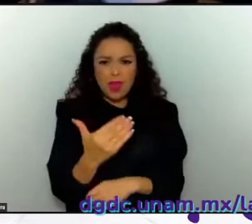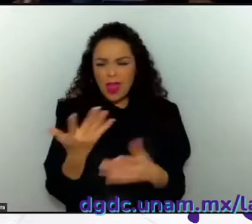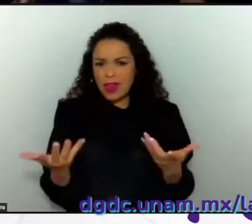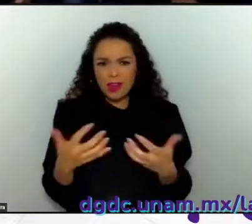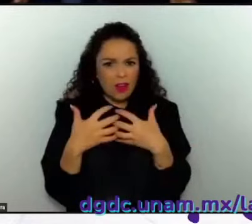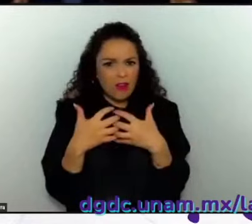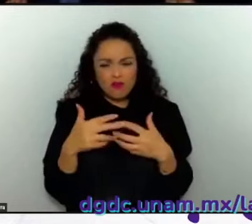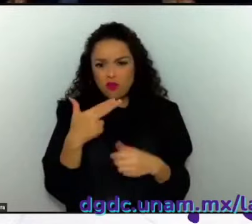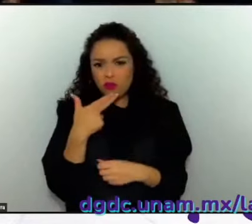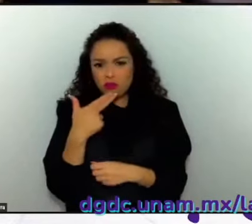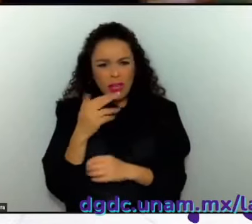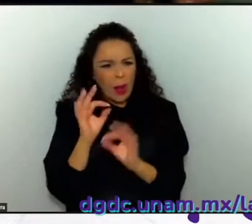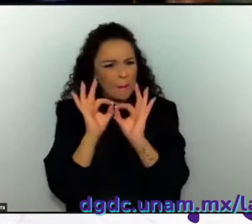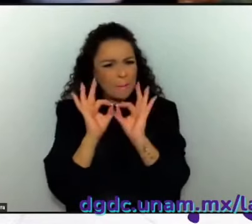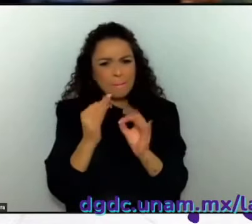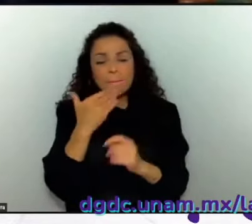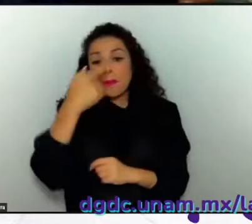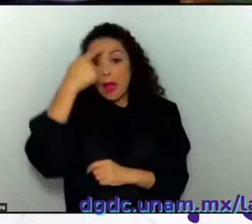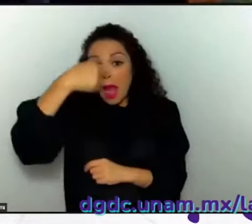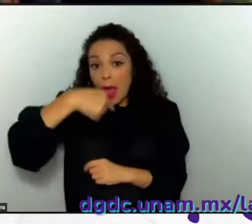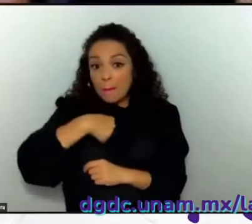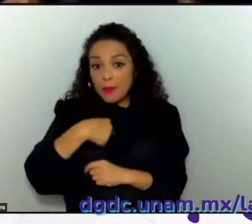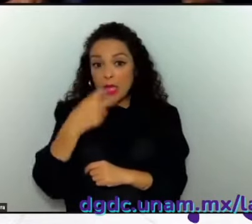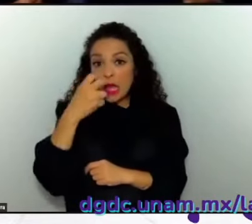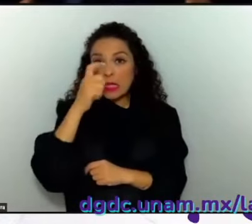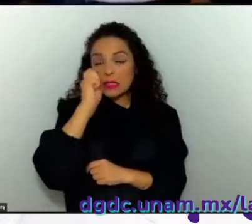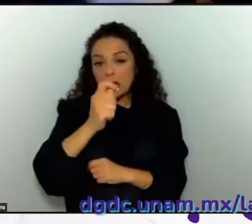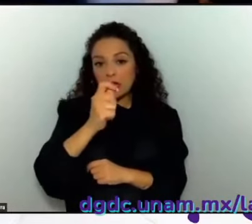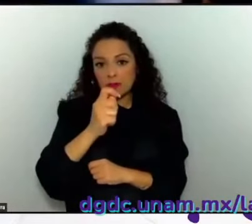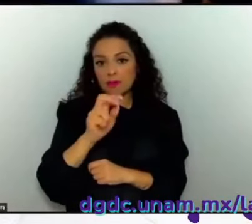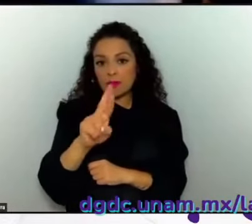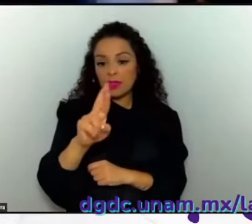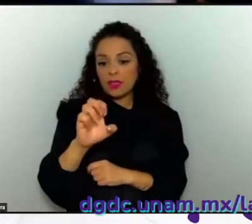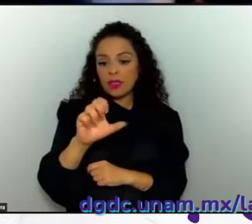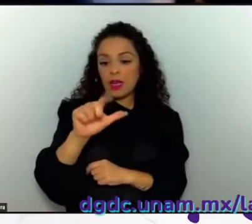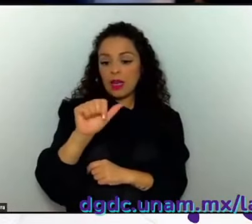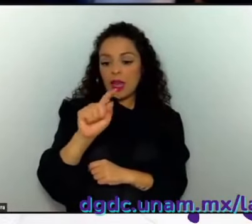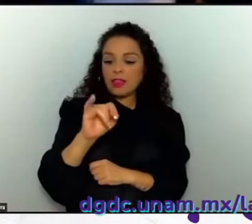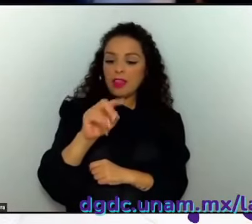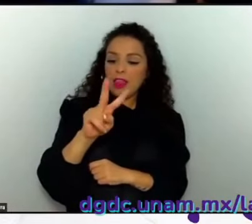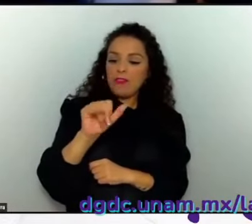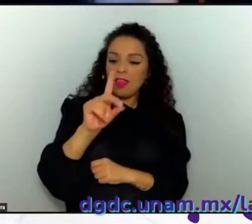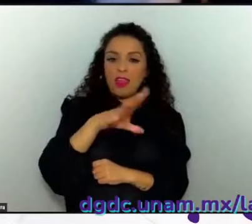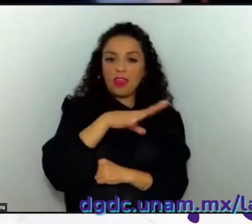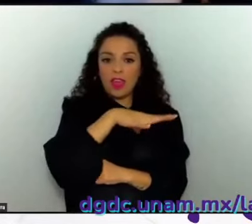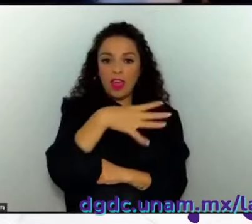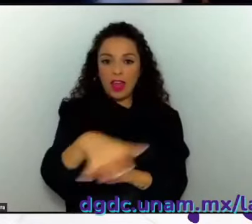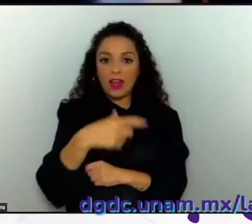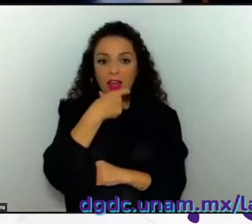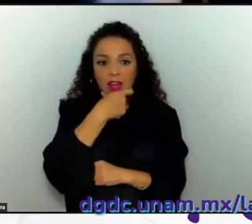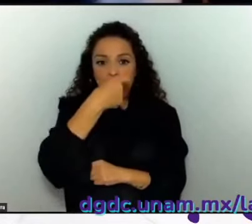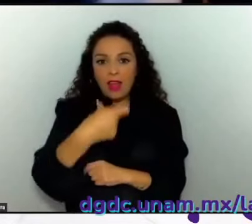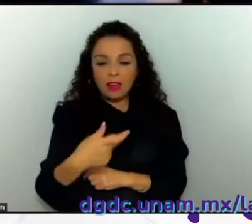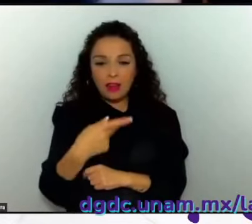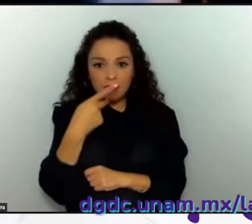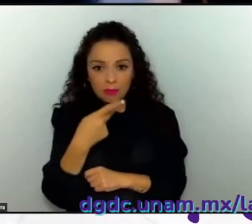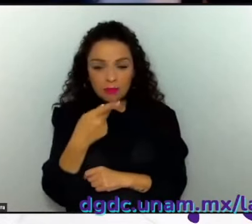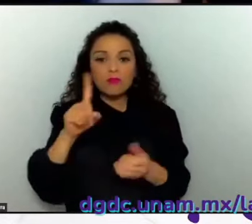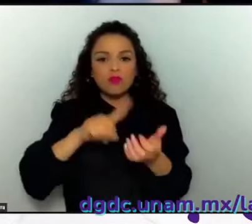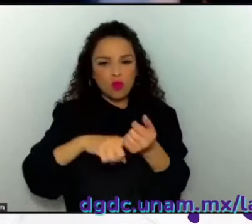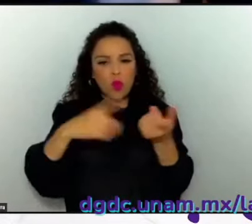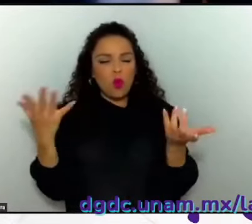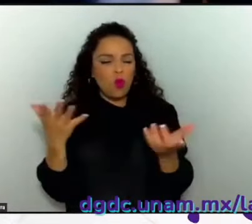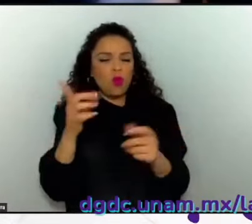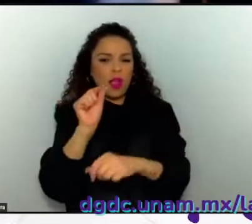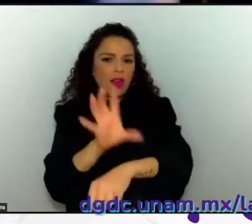desde mi punto de vista, esto es una predicción. La relatividad general de Einstein nos predice que existe la materia oscura y la energía oscura porque cuando las